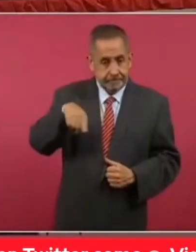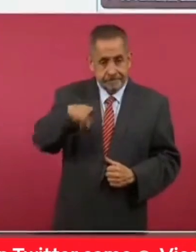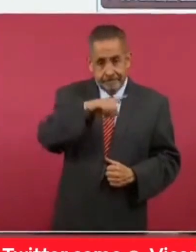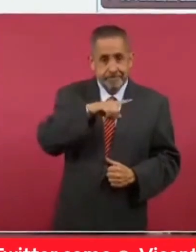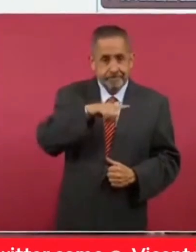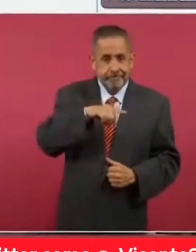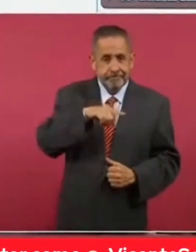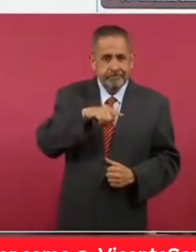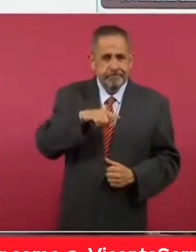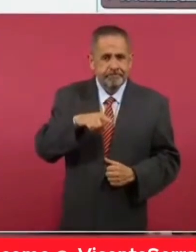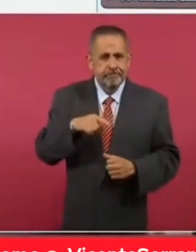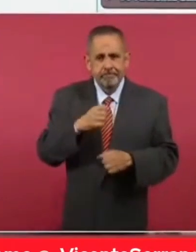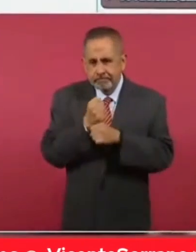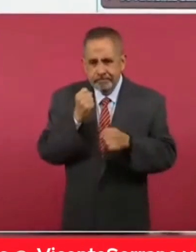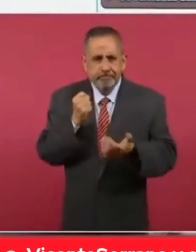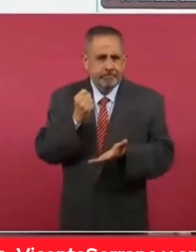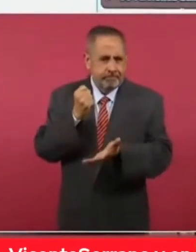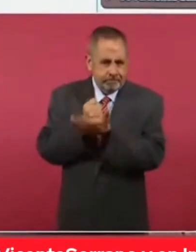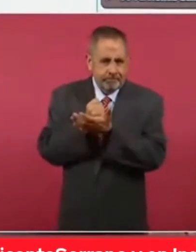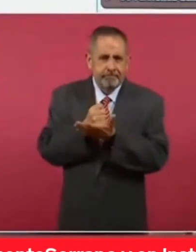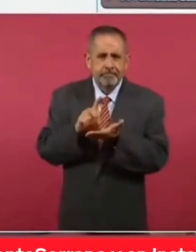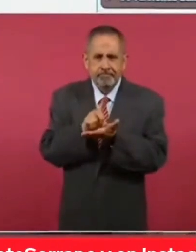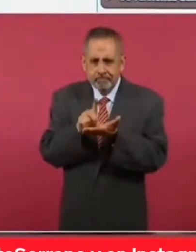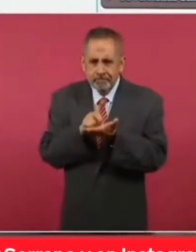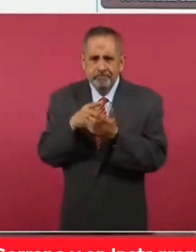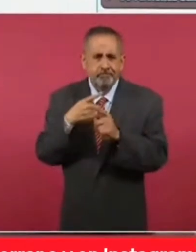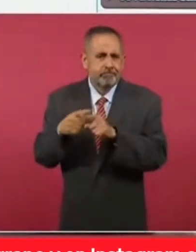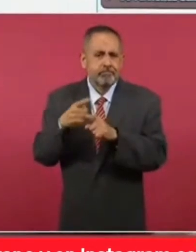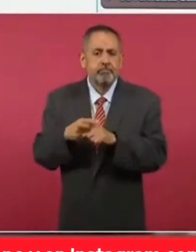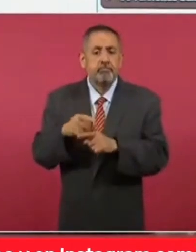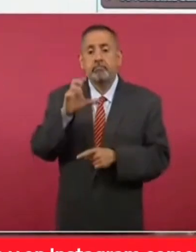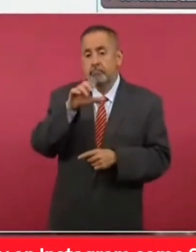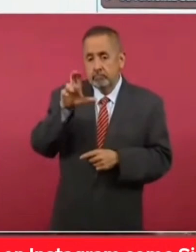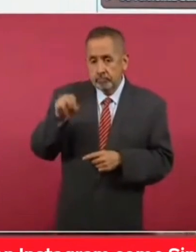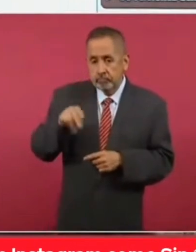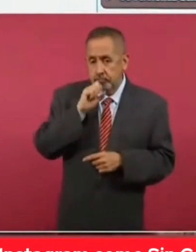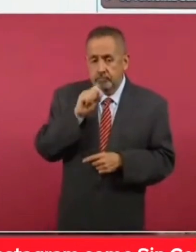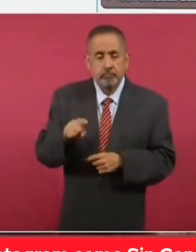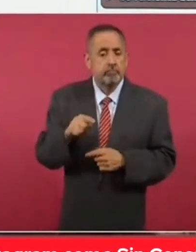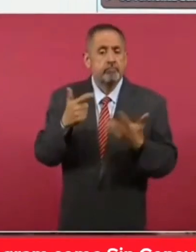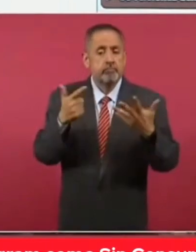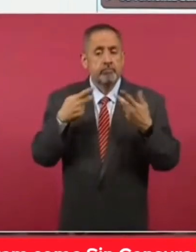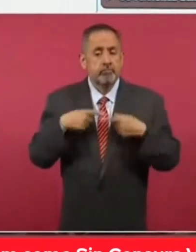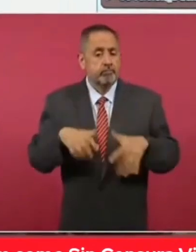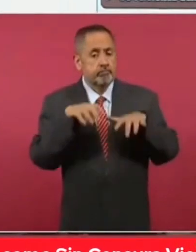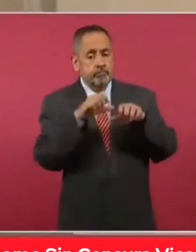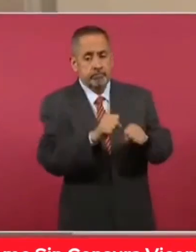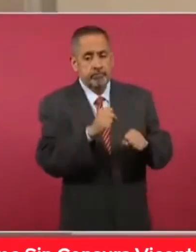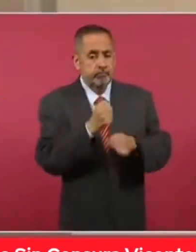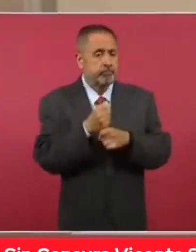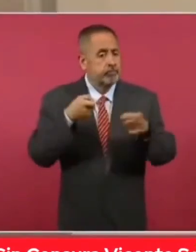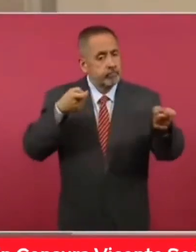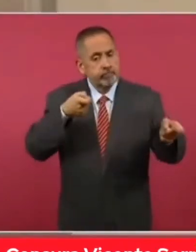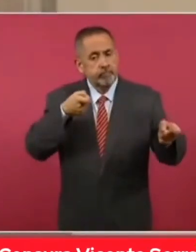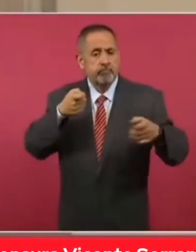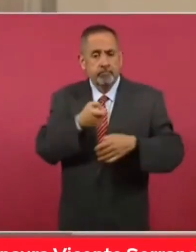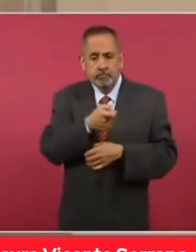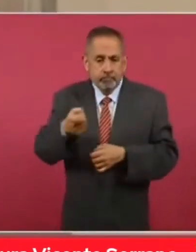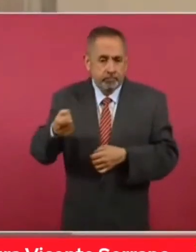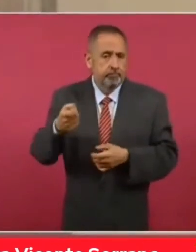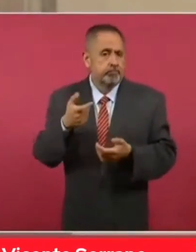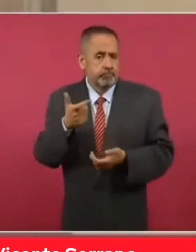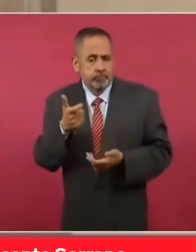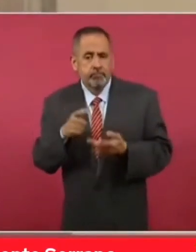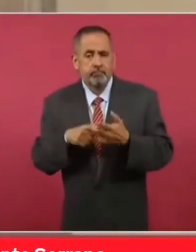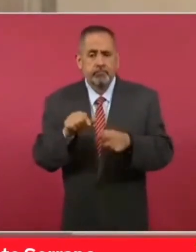cartuchos y droga también en Cancún Quintana Roo siete detenidos armas largas armas cortas dosis de